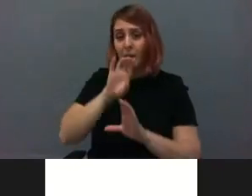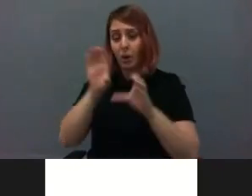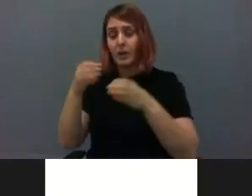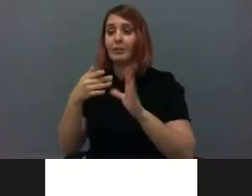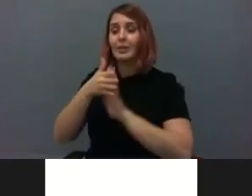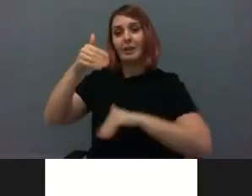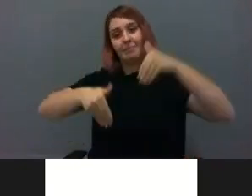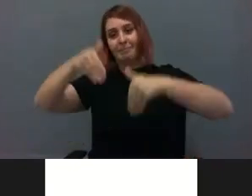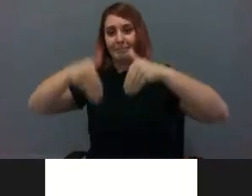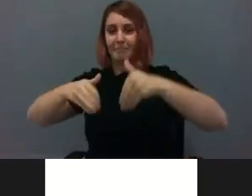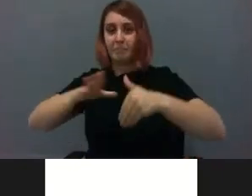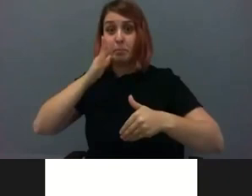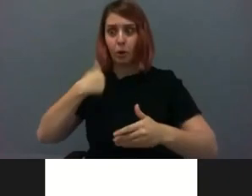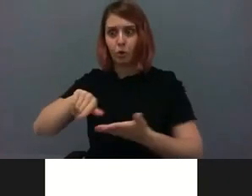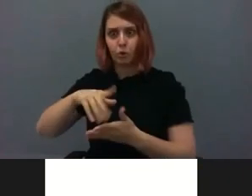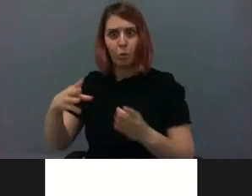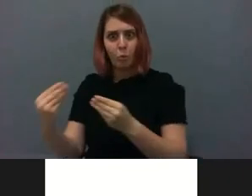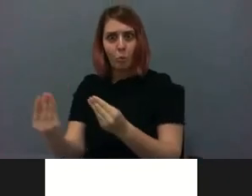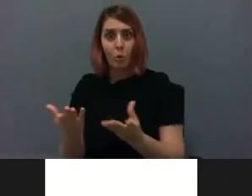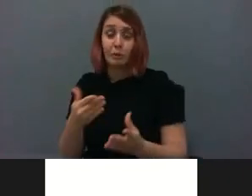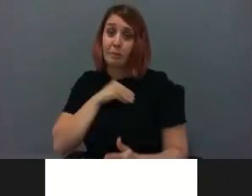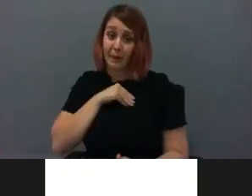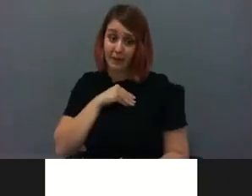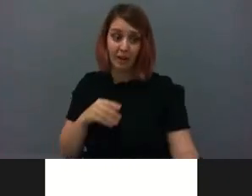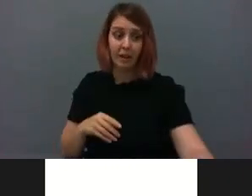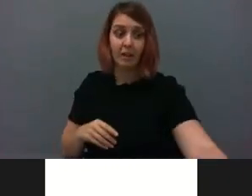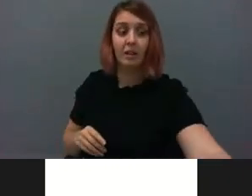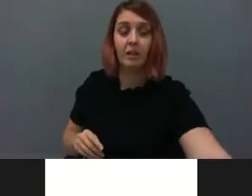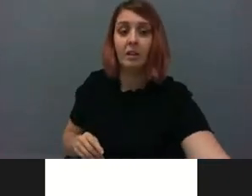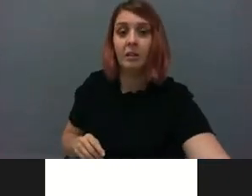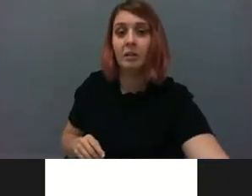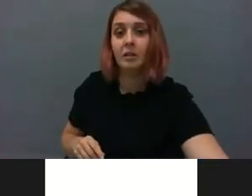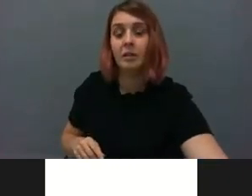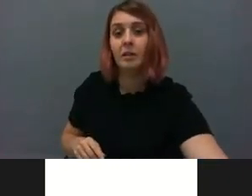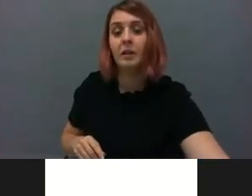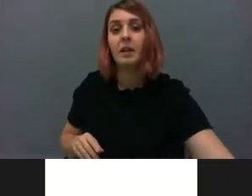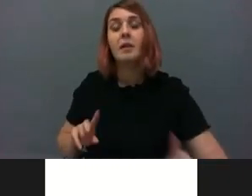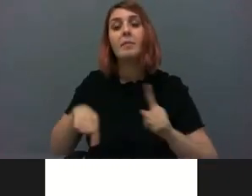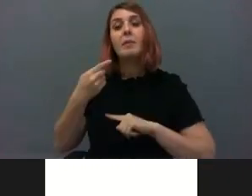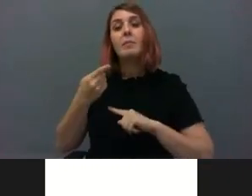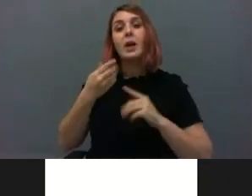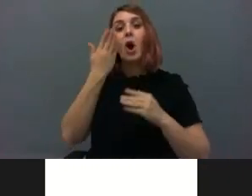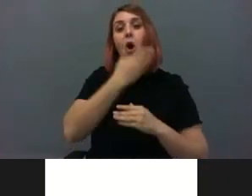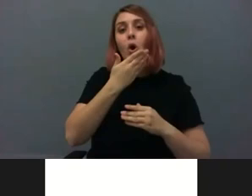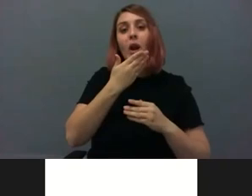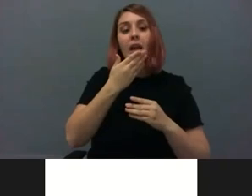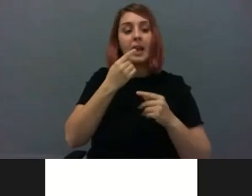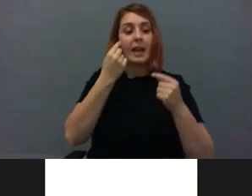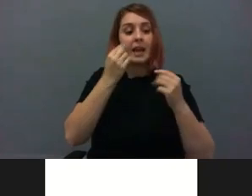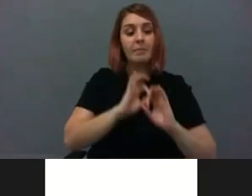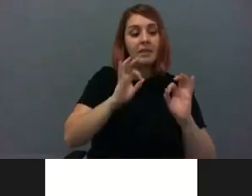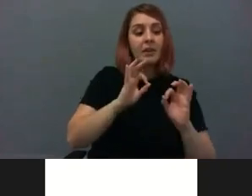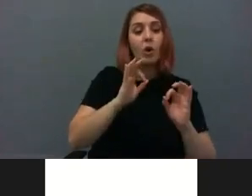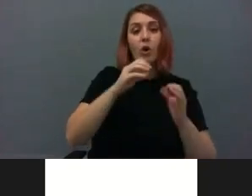cuando hay elecciones y porque somos muchísimos, por desgracia. Pero luego no hay presupuesto ni para colegios específicos, ni centros de día, ni